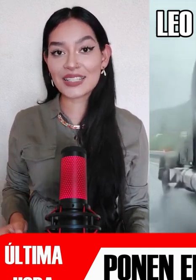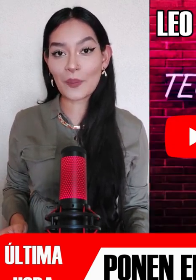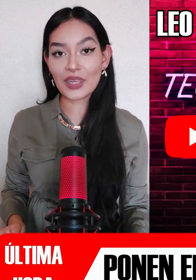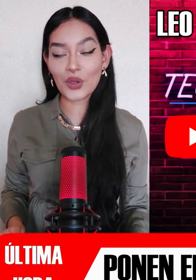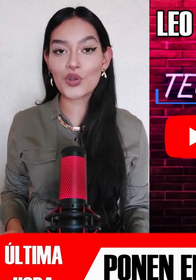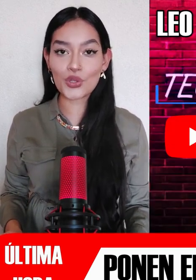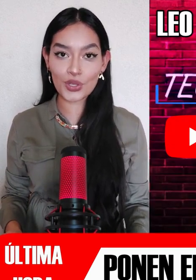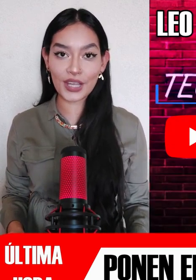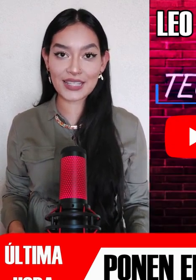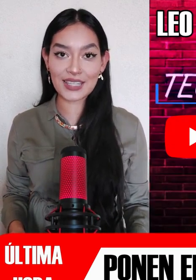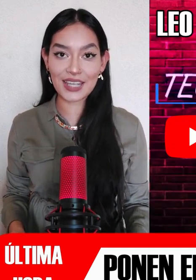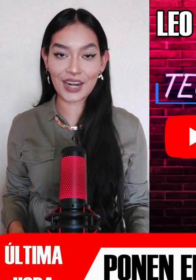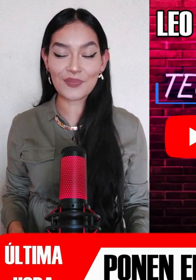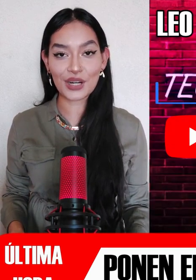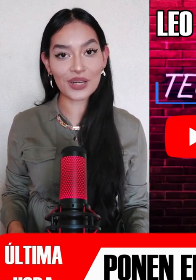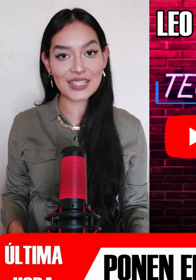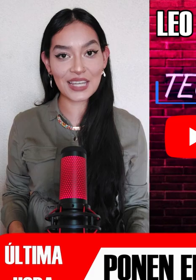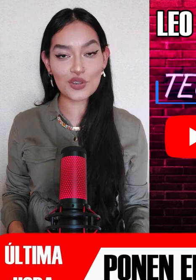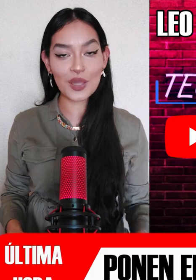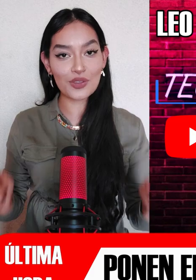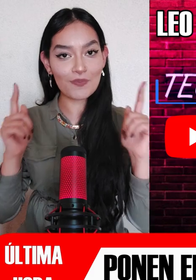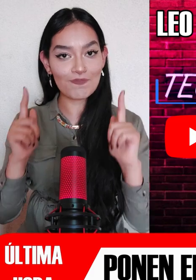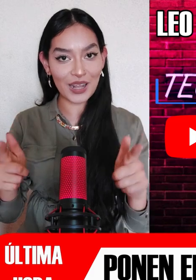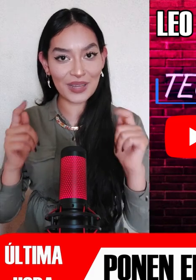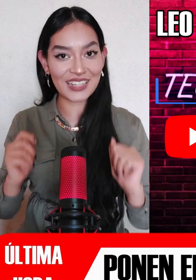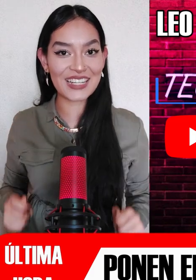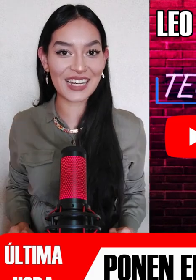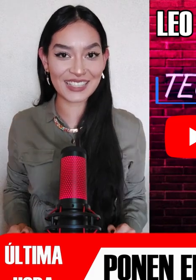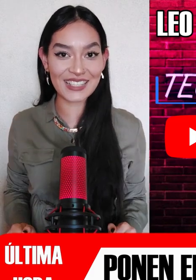Esto es Alerta México, yo soy Tecaxín Sierra. Recuerden seguirnos viendo para mantenerse alertas.